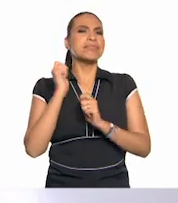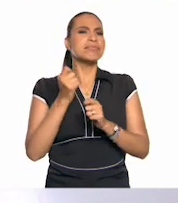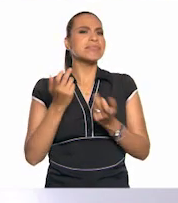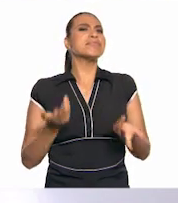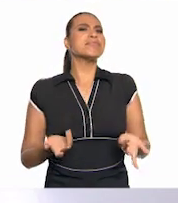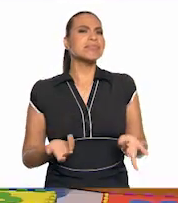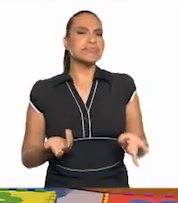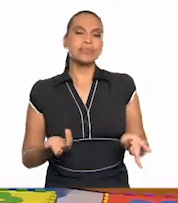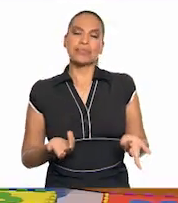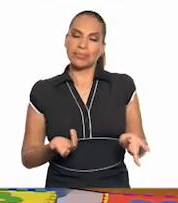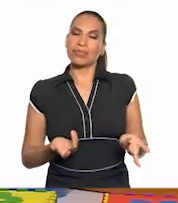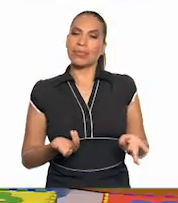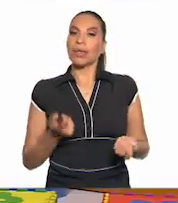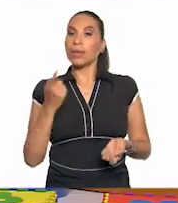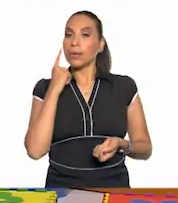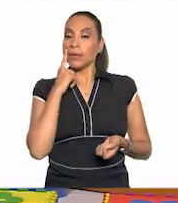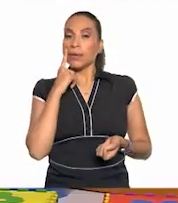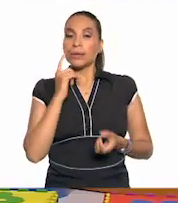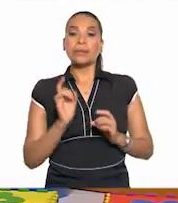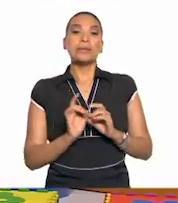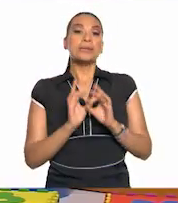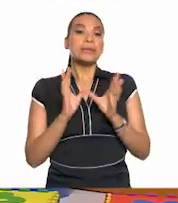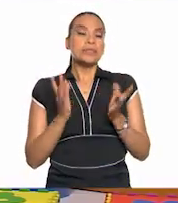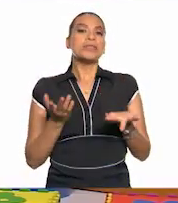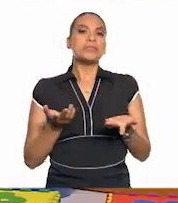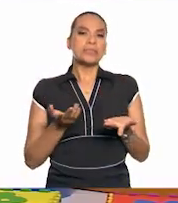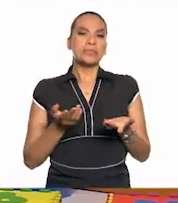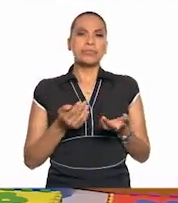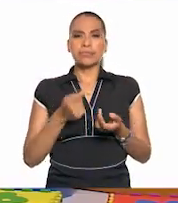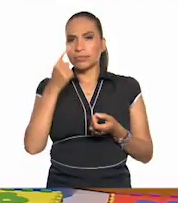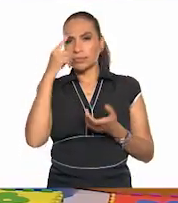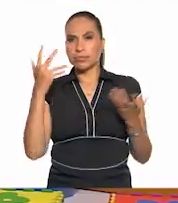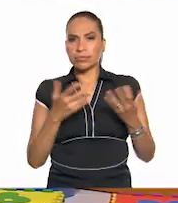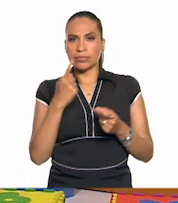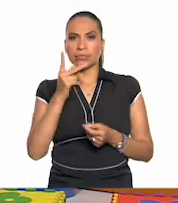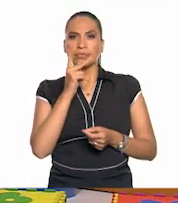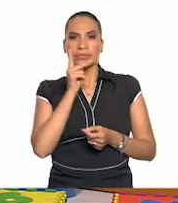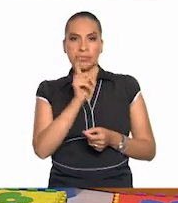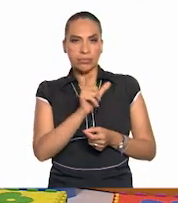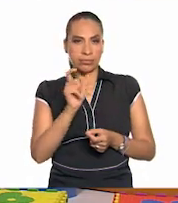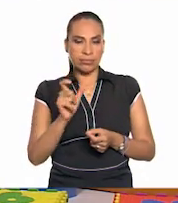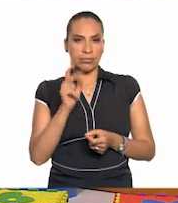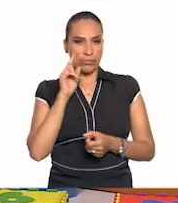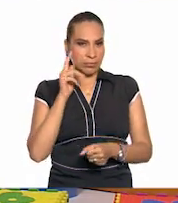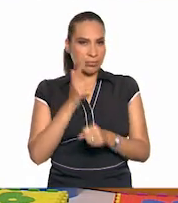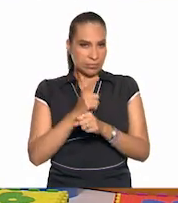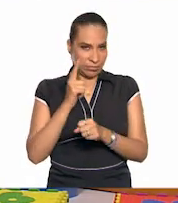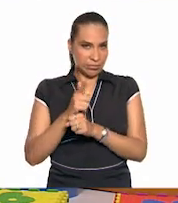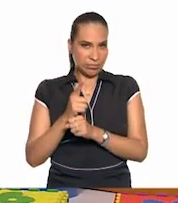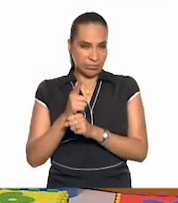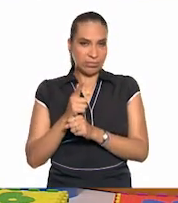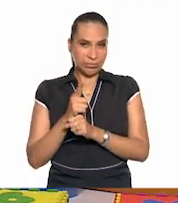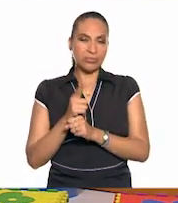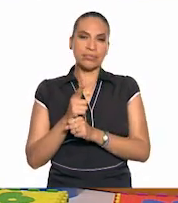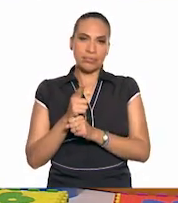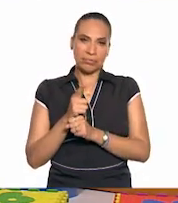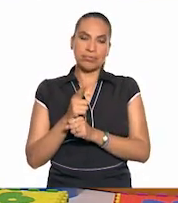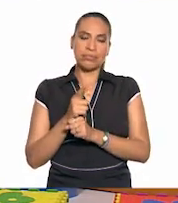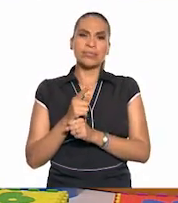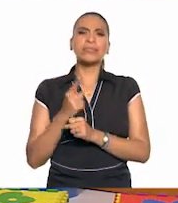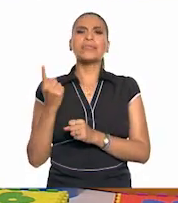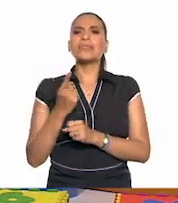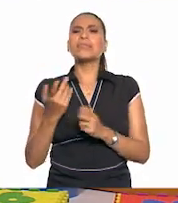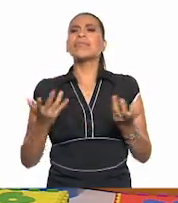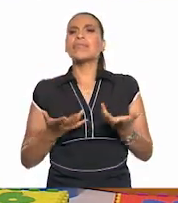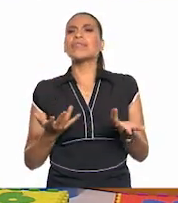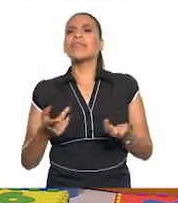¿qué? Ajá. Bueno, miren, resulta que para generar una palabra clave o para identificarlas, más bien, lo que